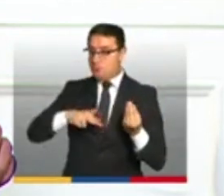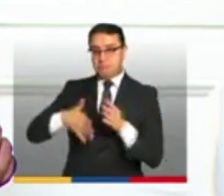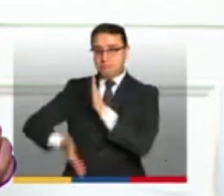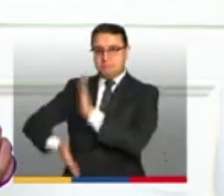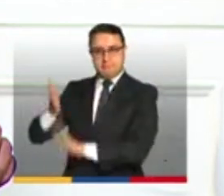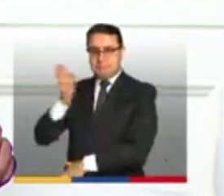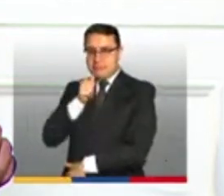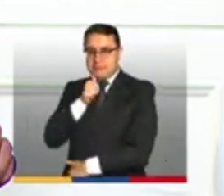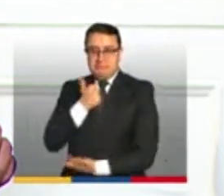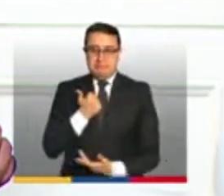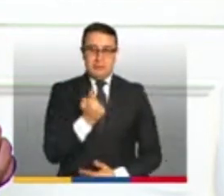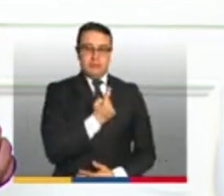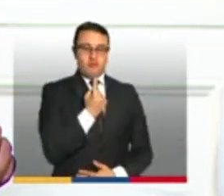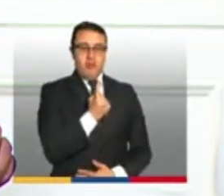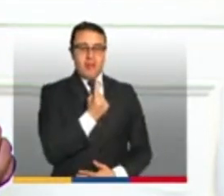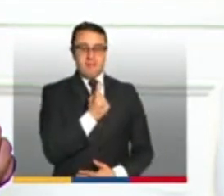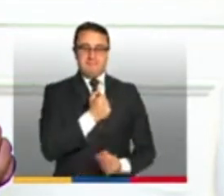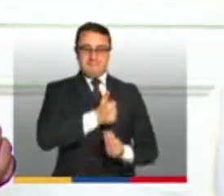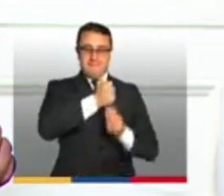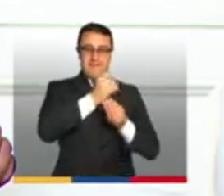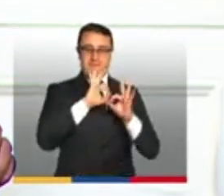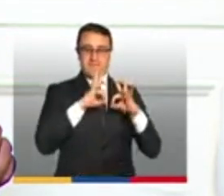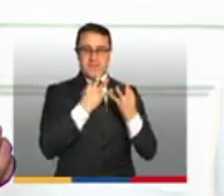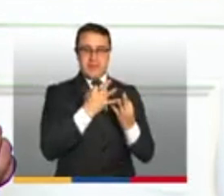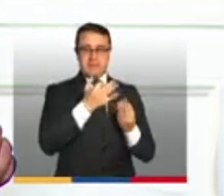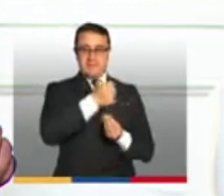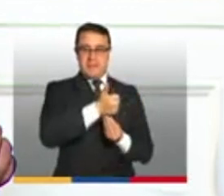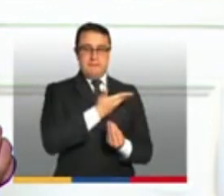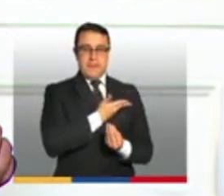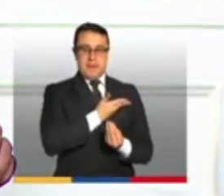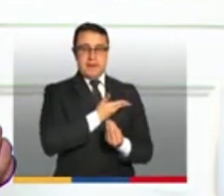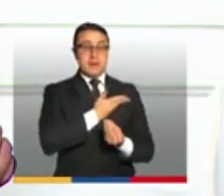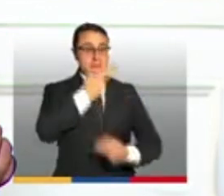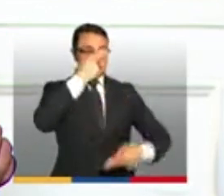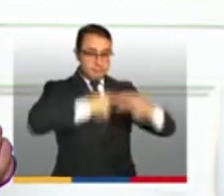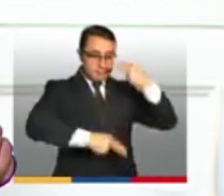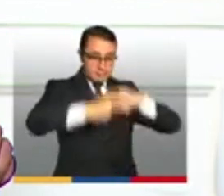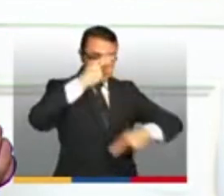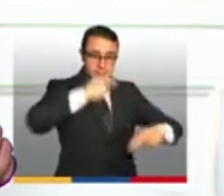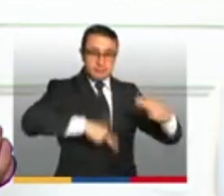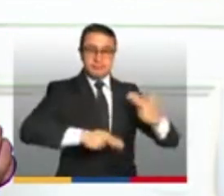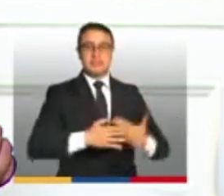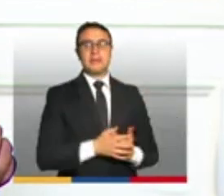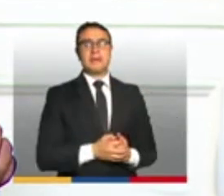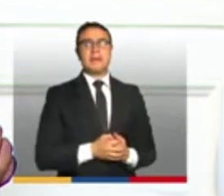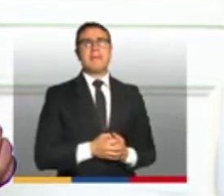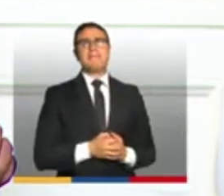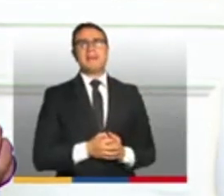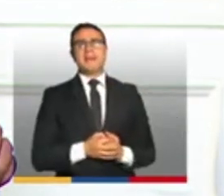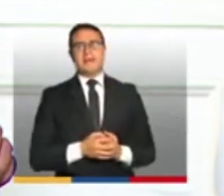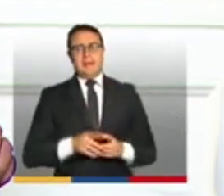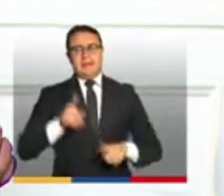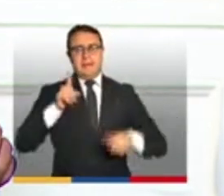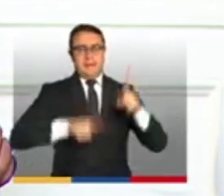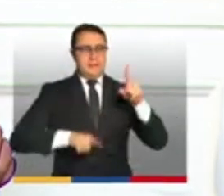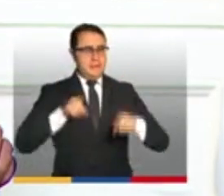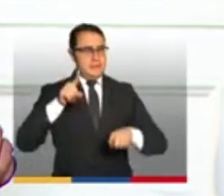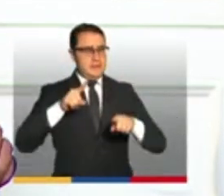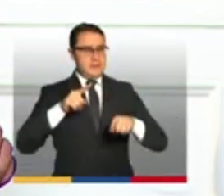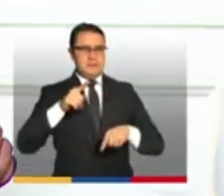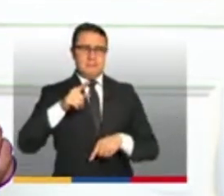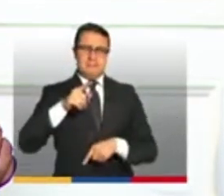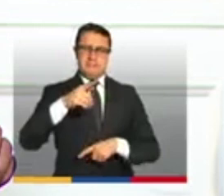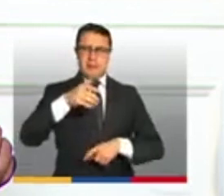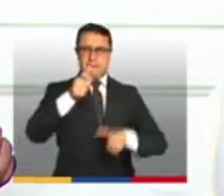y madres, mamás de niños y niñas menores, esa palabra no debería